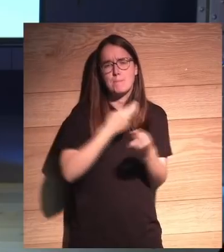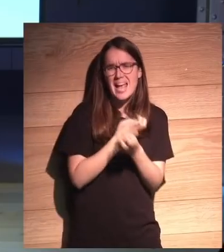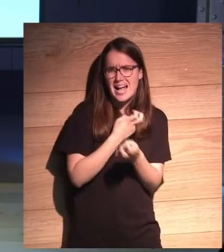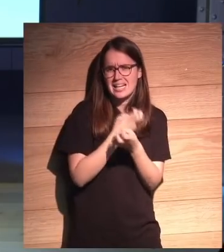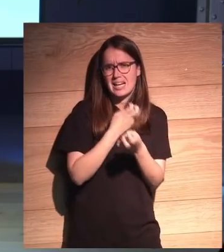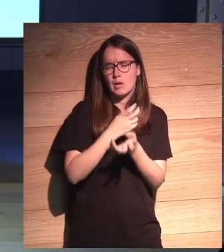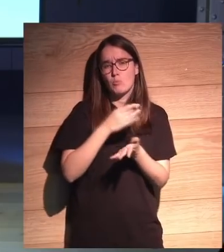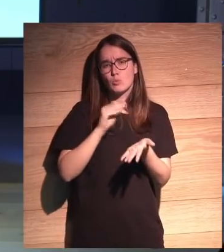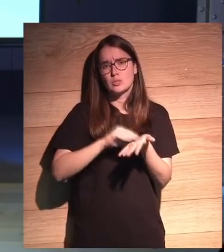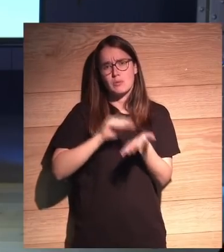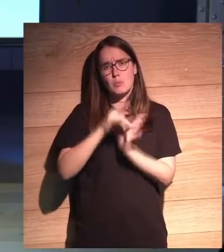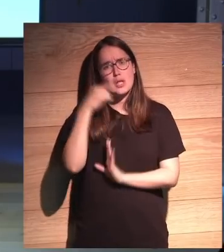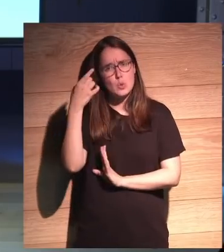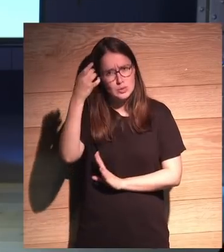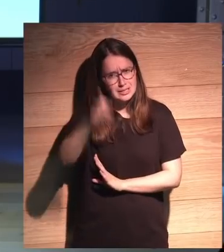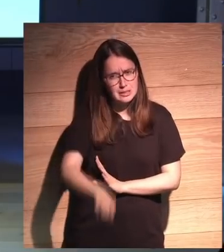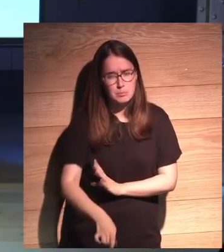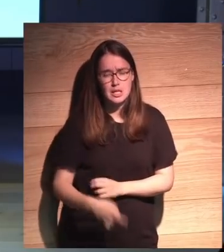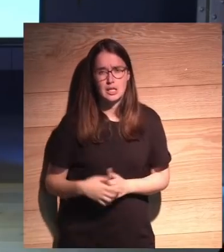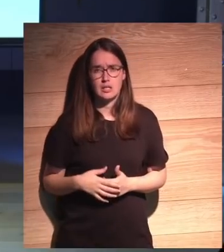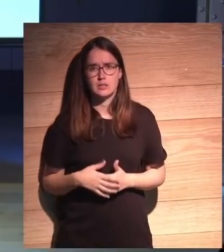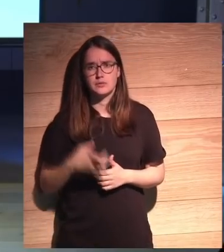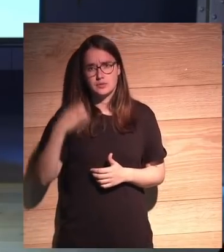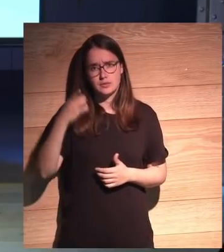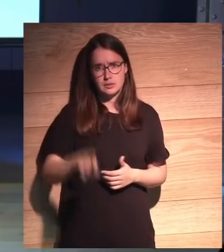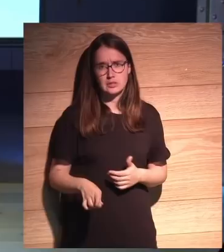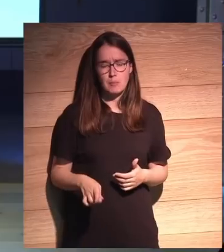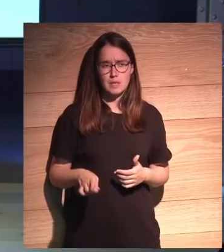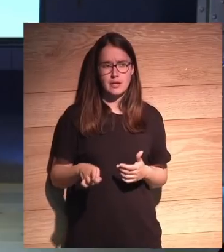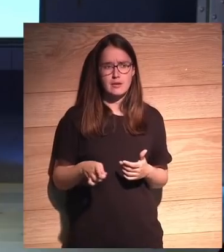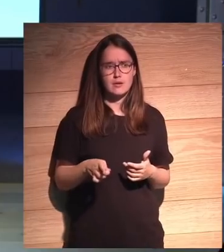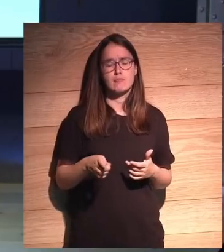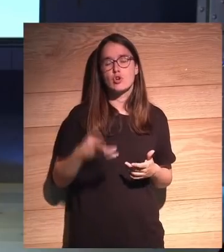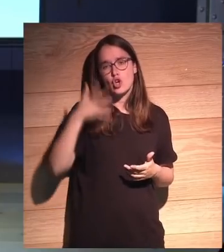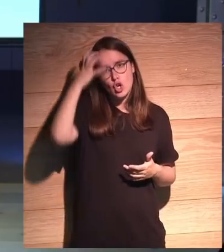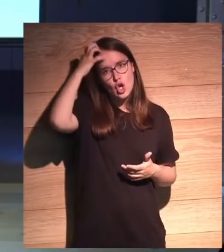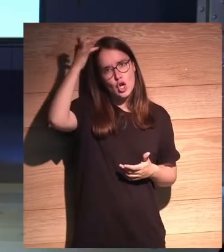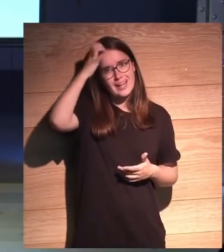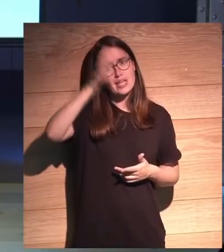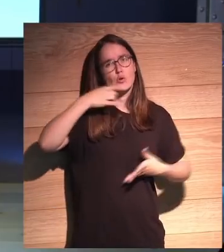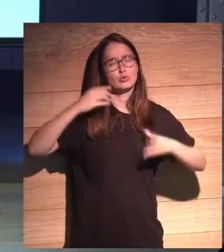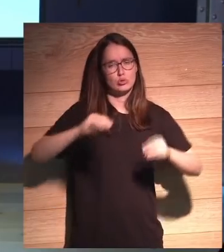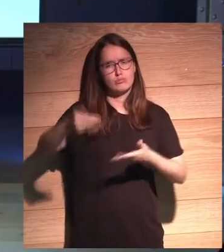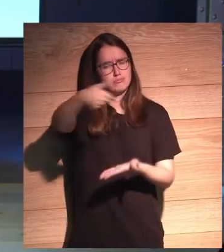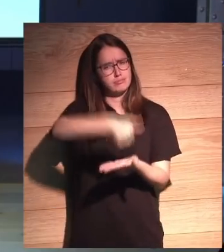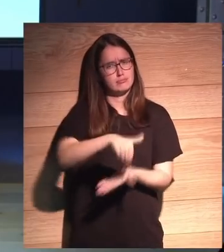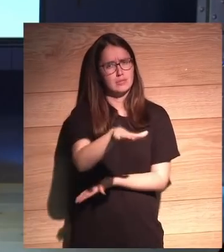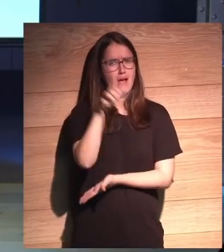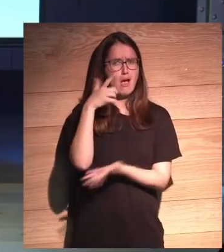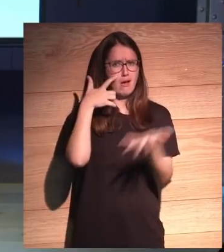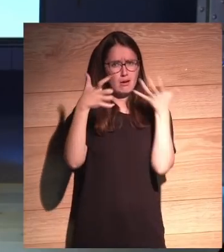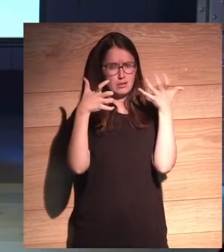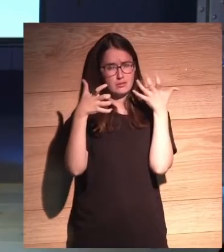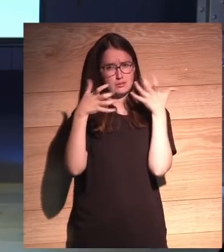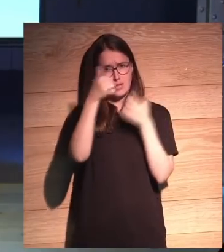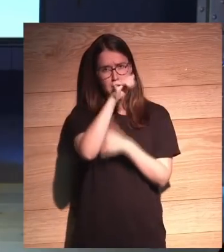llegaban hasta San Petersburgo, donde también las zarinas y los zares reclamaban a los grandes artistas y